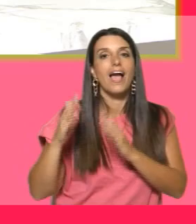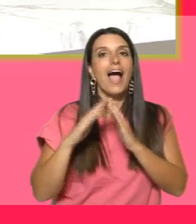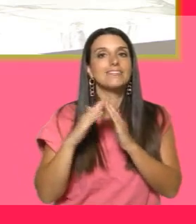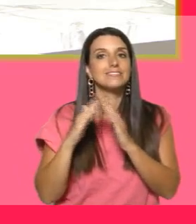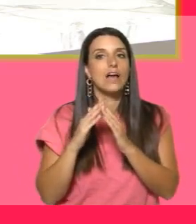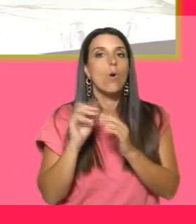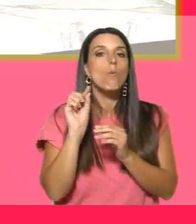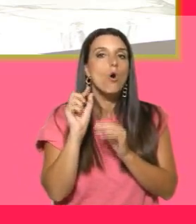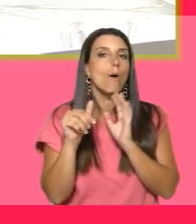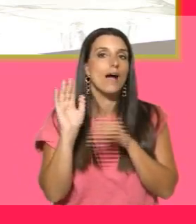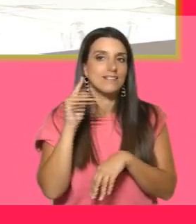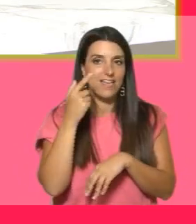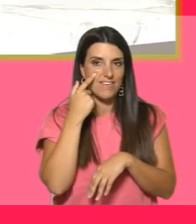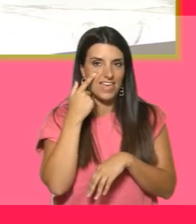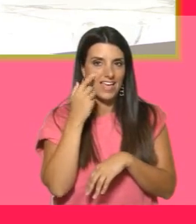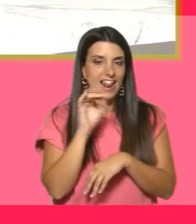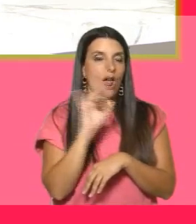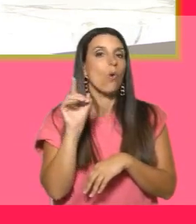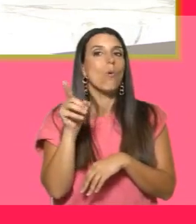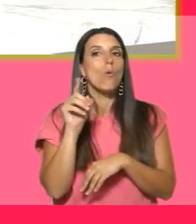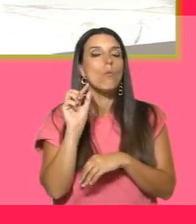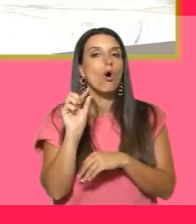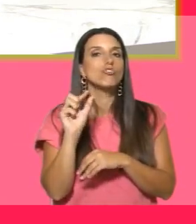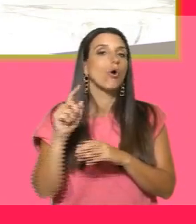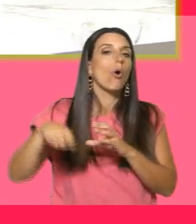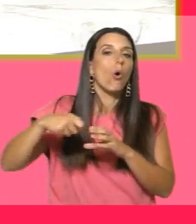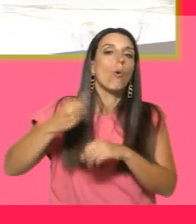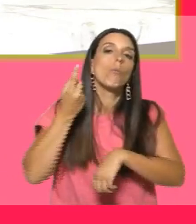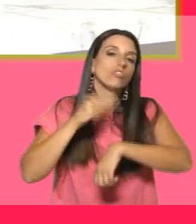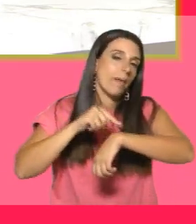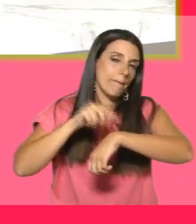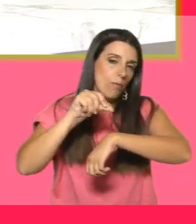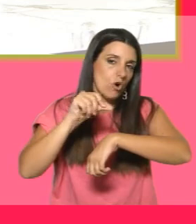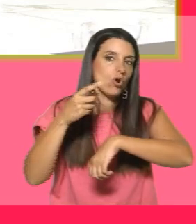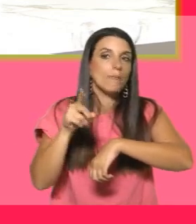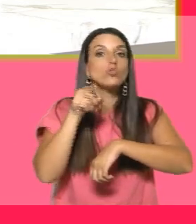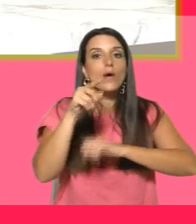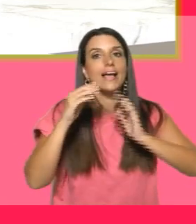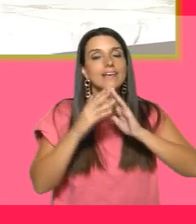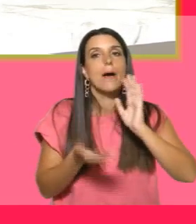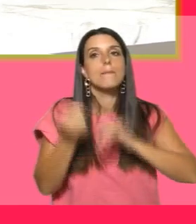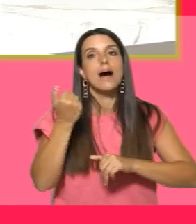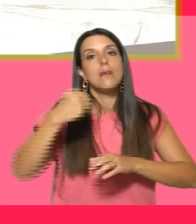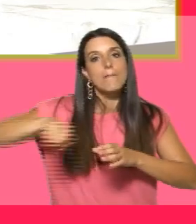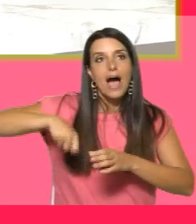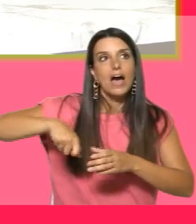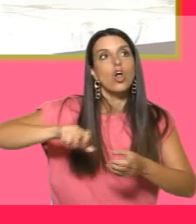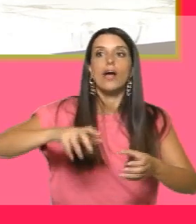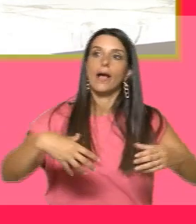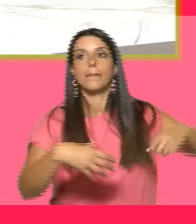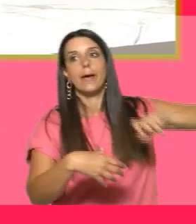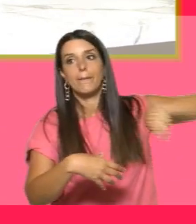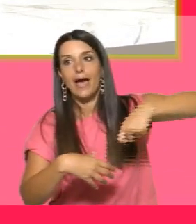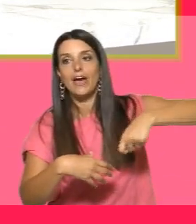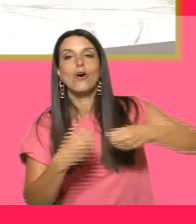vas a dar un poquito más, ahí mirá, ahí se ve, un poquito más de lo que le voy a dar yo. Vas intercambiando, usás un ratito la derecha, un ratito la izquierda,